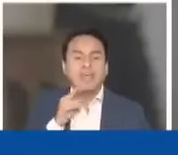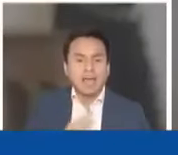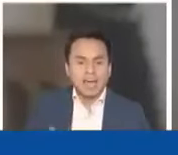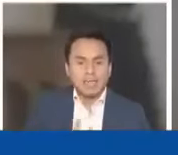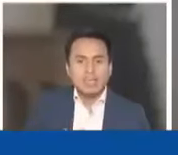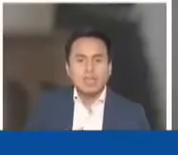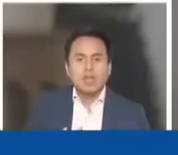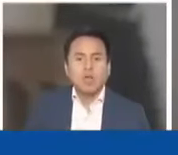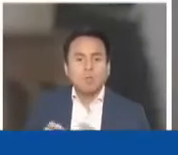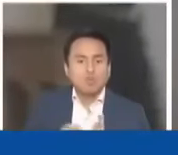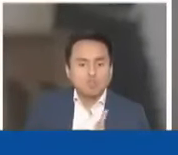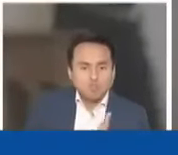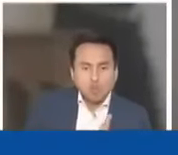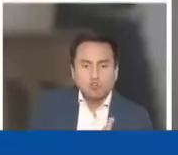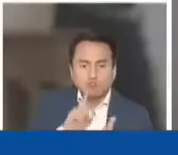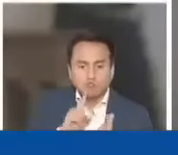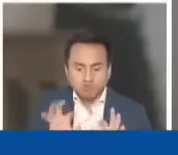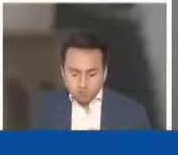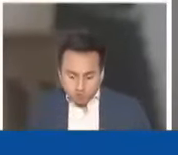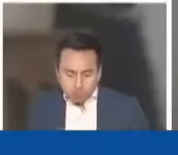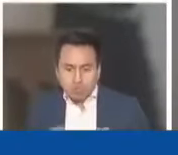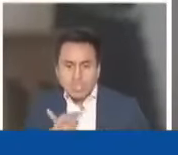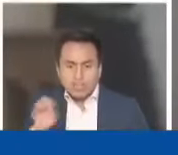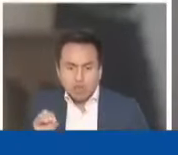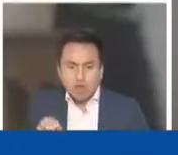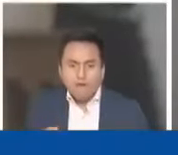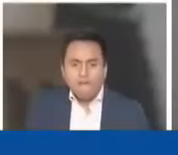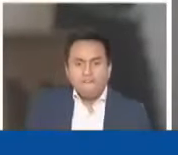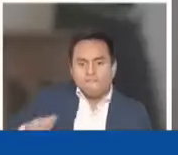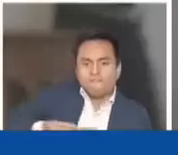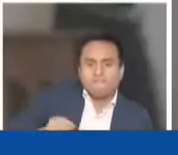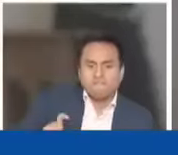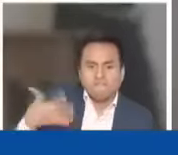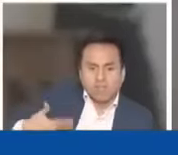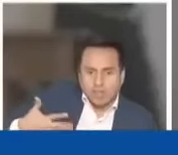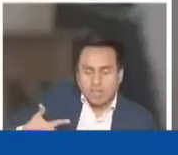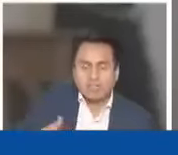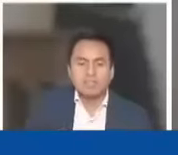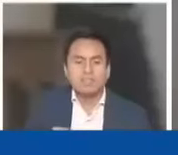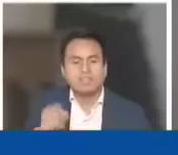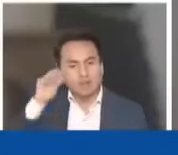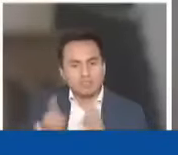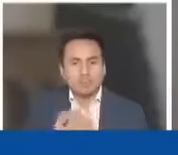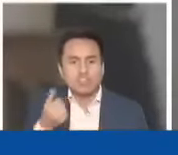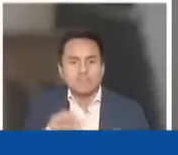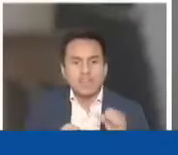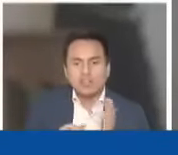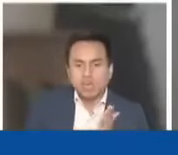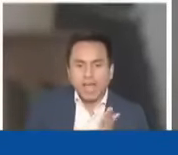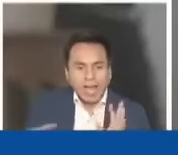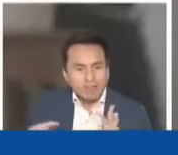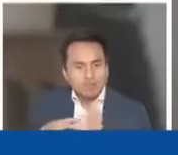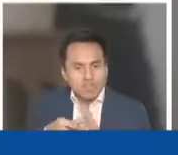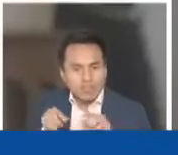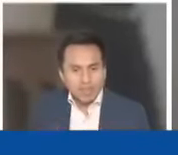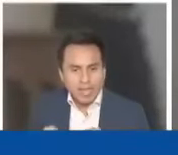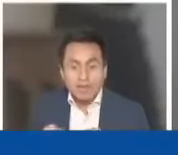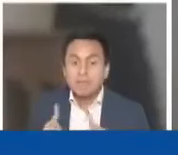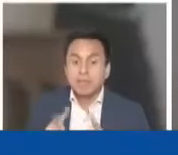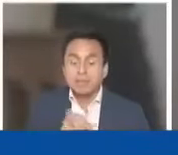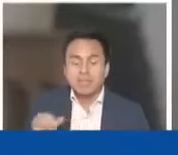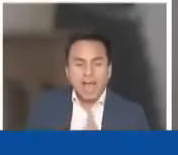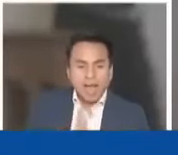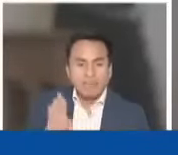generación de productos de litio con valor agregado. Así, la innovación científica y tecnológica asociada a esta tarea nos